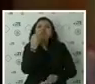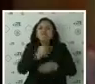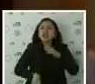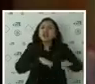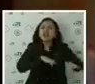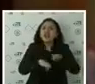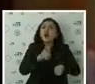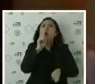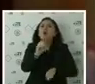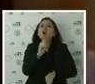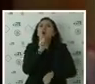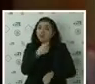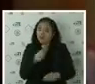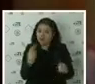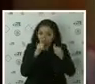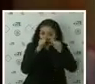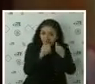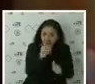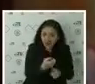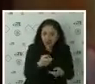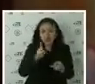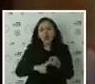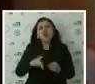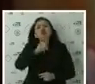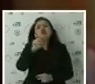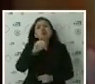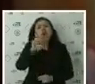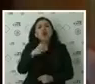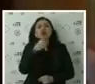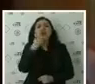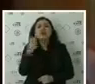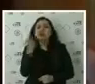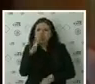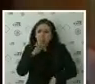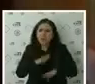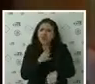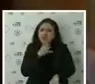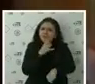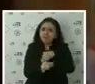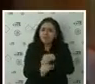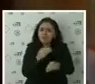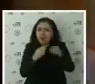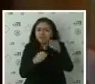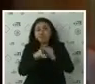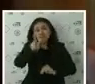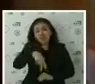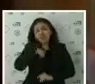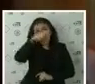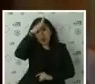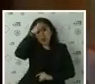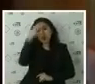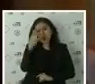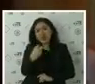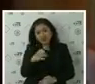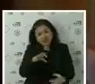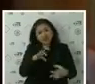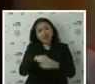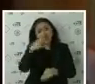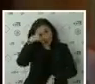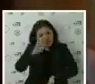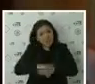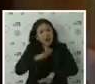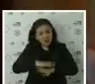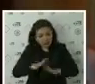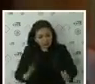y tendríamos que sumarnos. Zoe, con esta idea de mejorar las herramientas, estoy de acuerdo, Zoe, totalmente, para que podamos